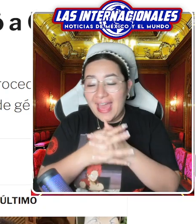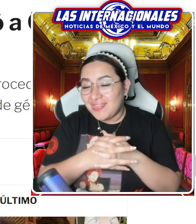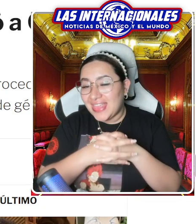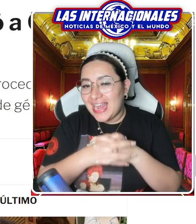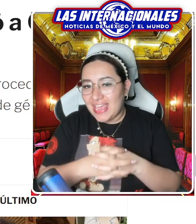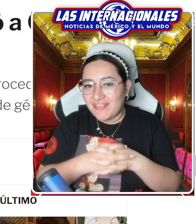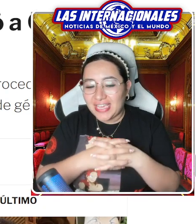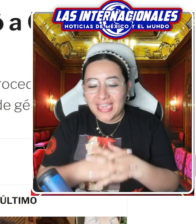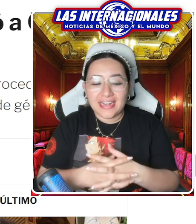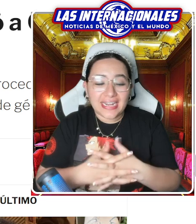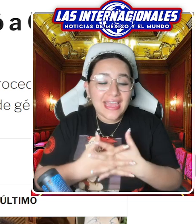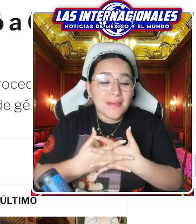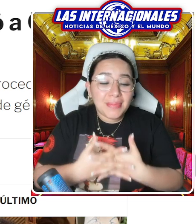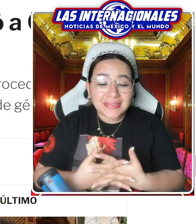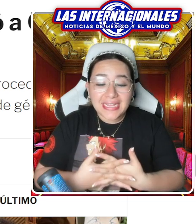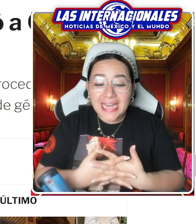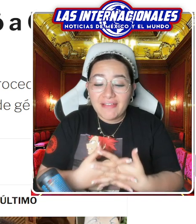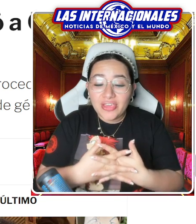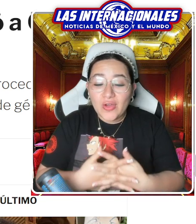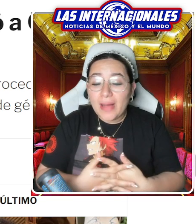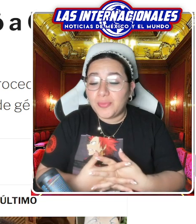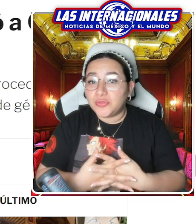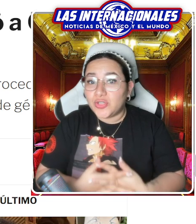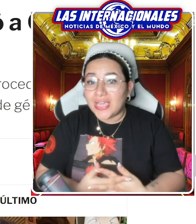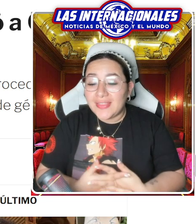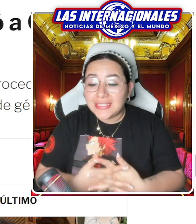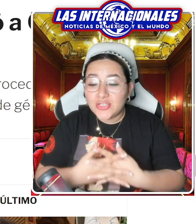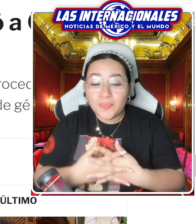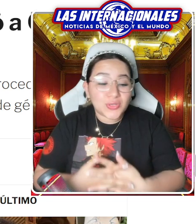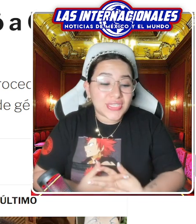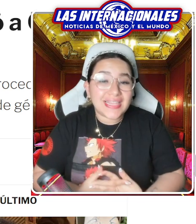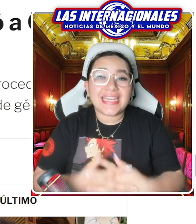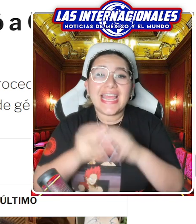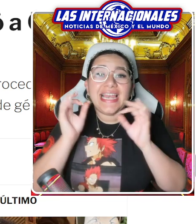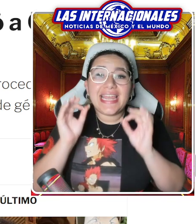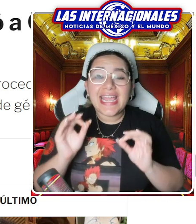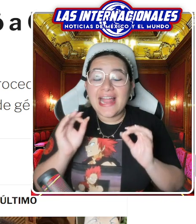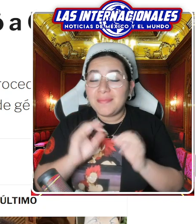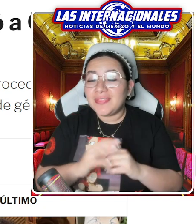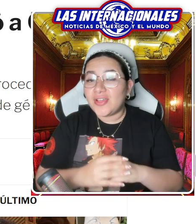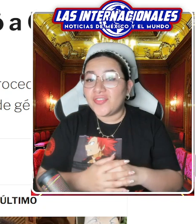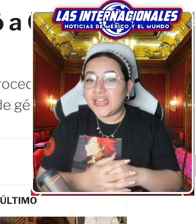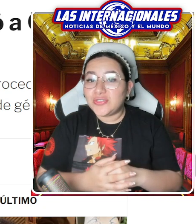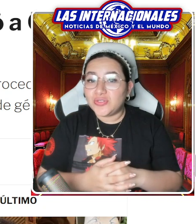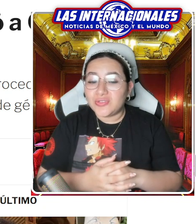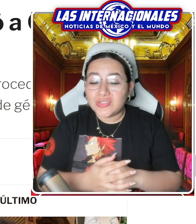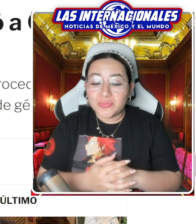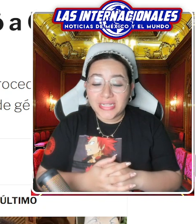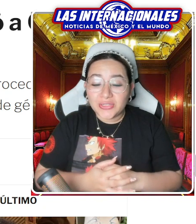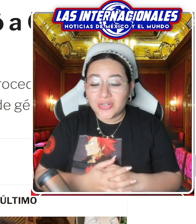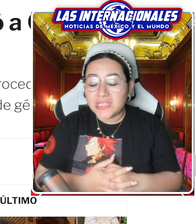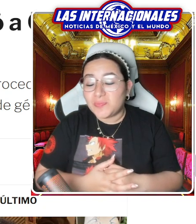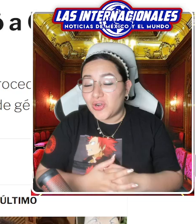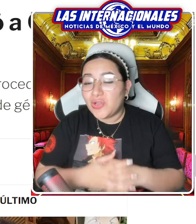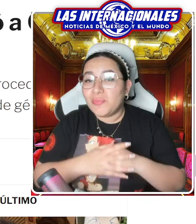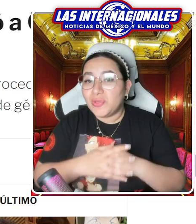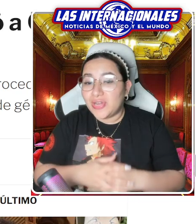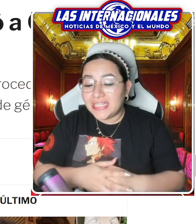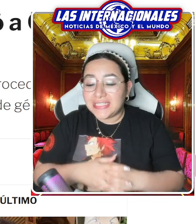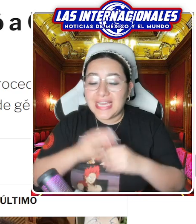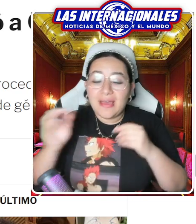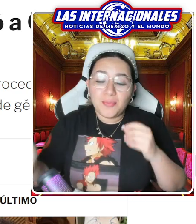hablador ante la FGR. Berta Carabeo apuntó que decidió proceder legalmente contra el youtuber Chumel Torres